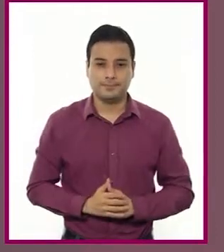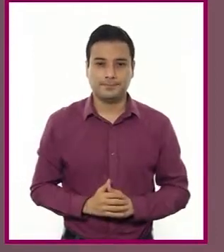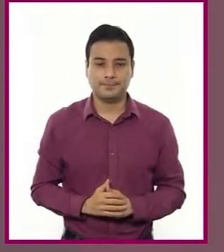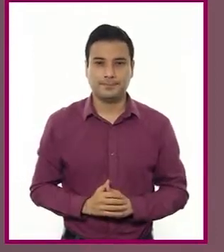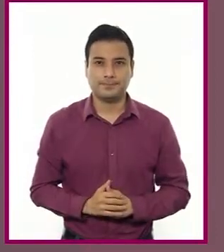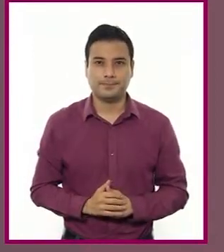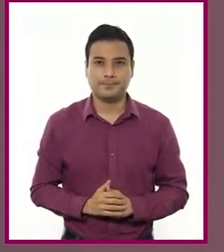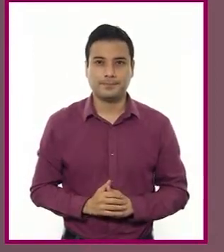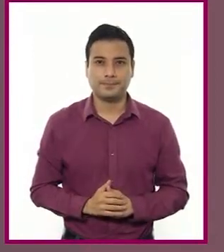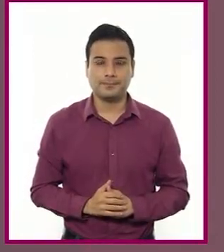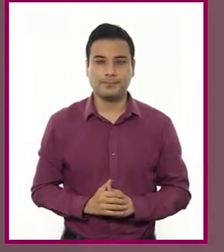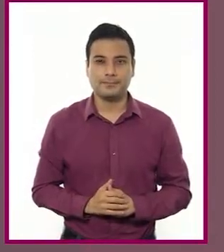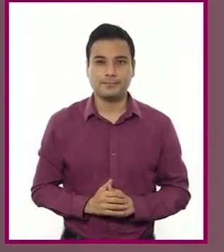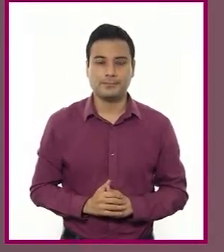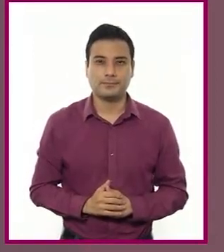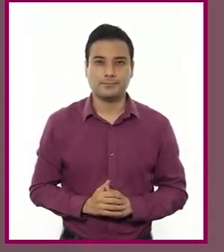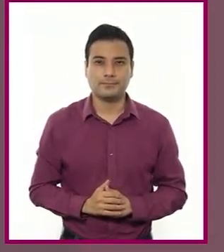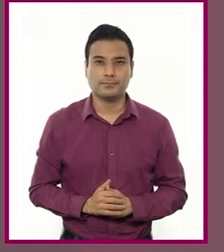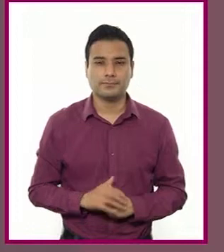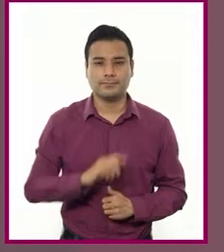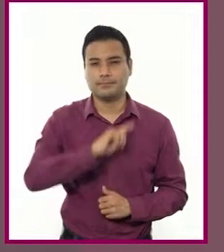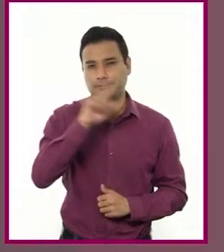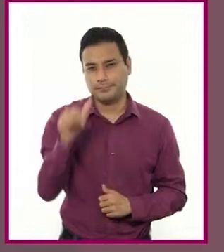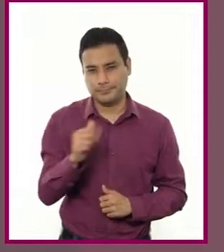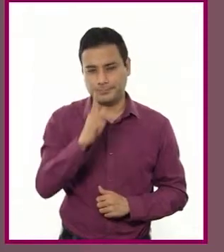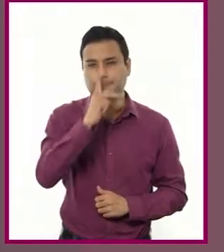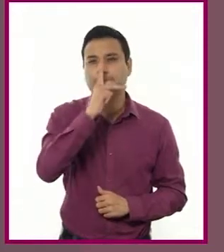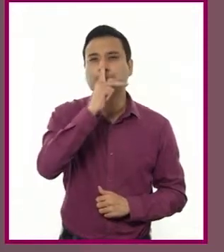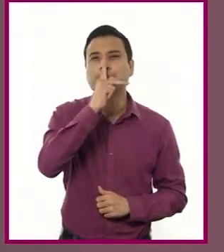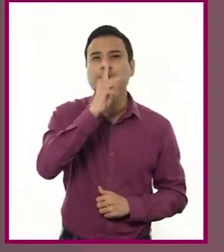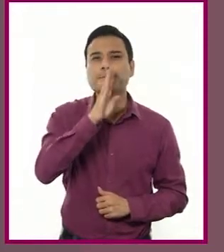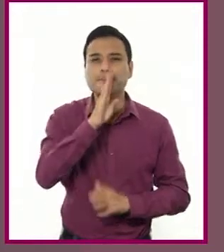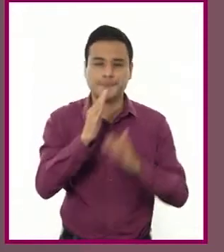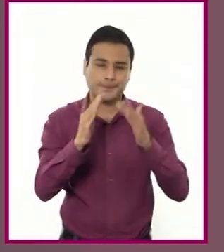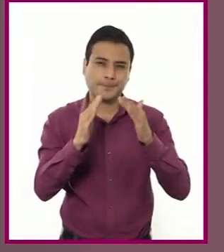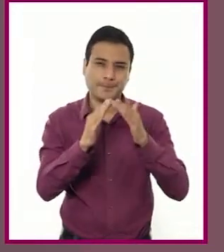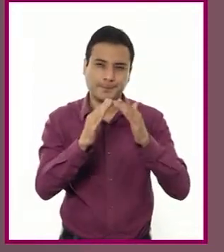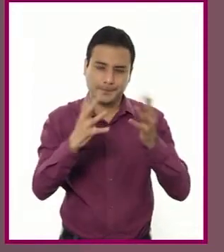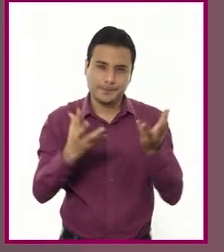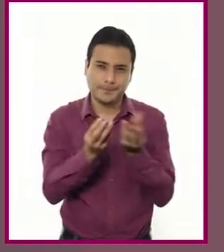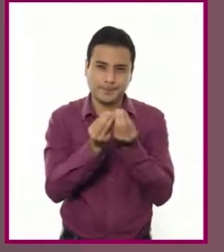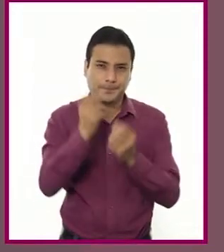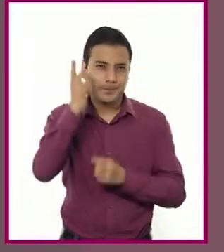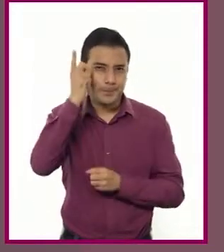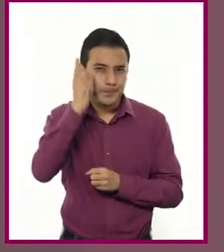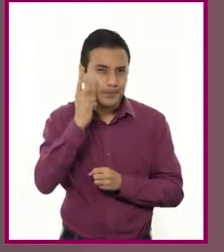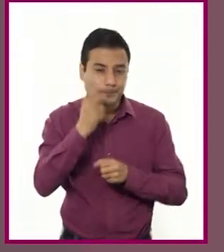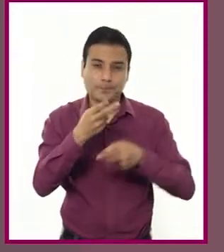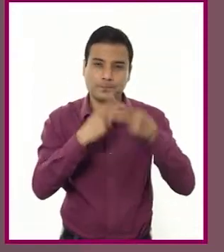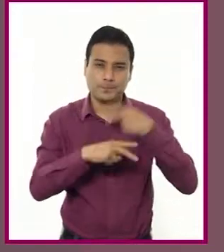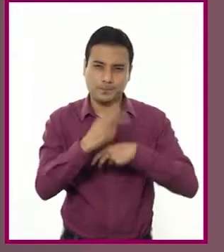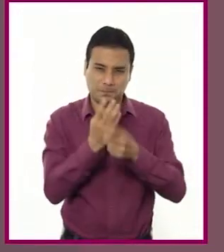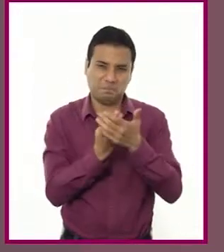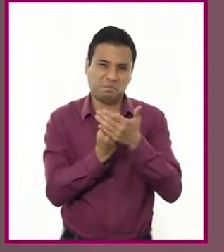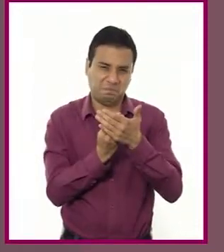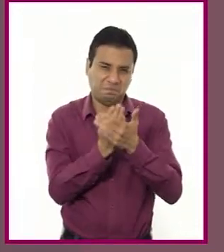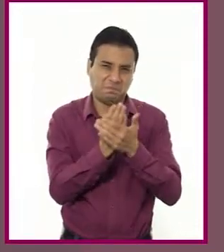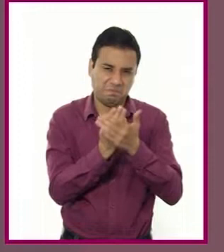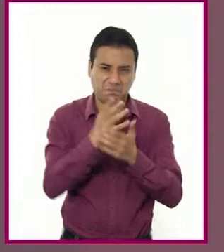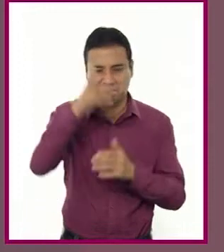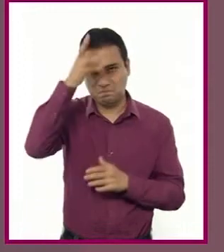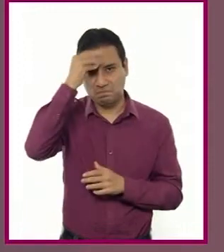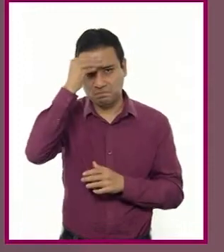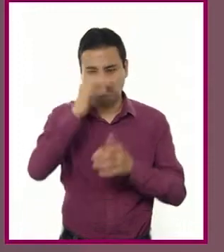y les había mandado dormir con sus padres y, desde entonces, solo venían a la mañana a aprender a